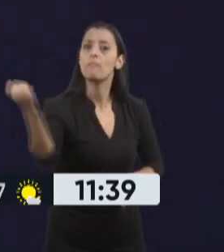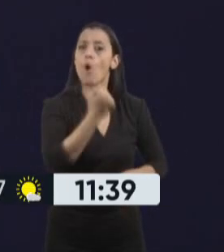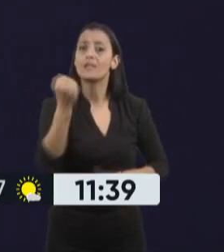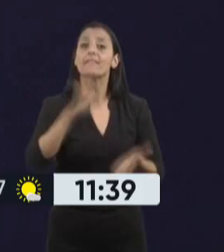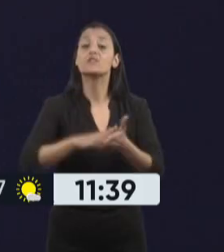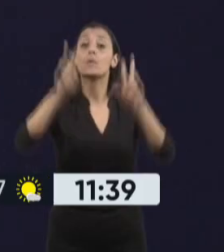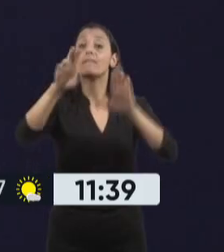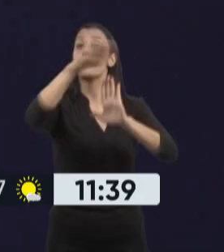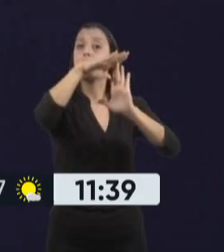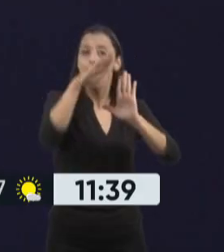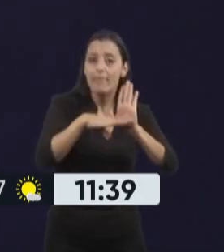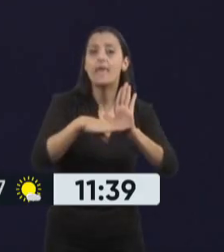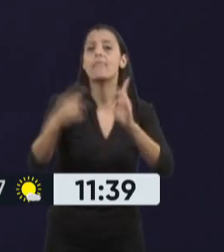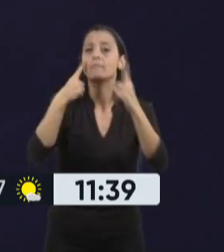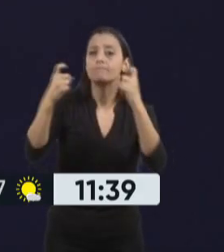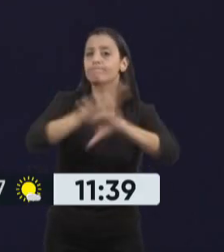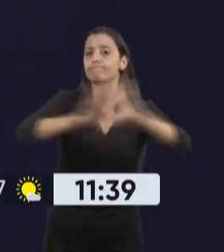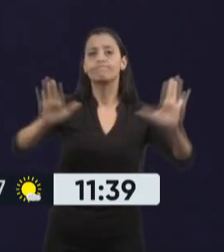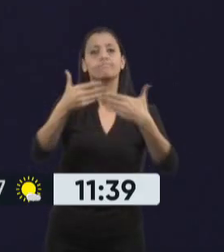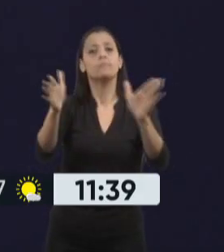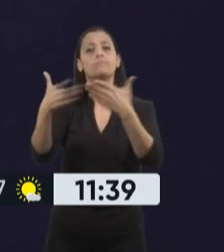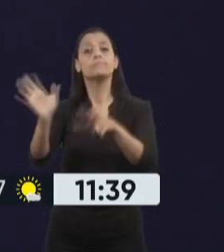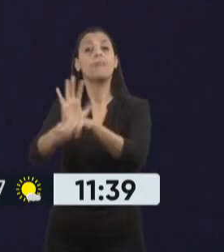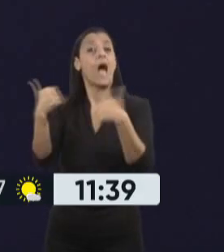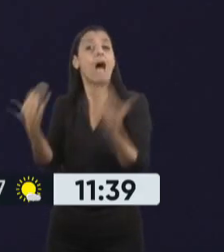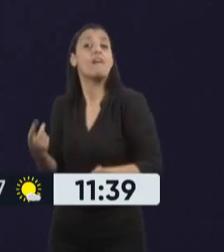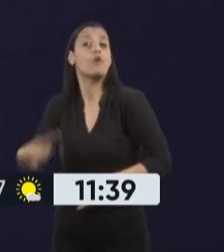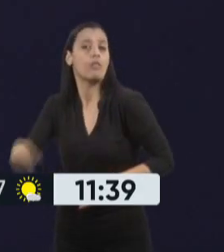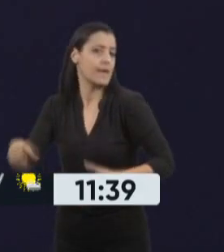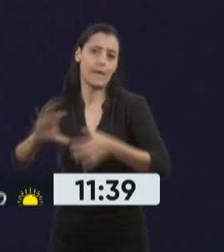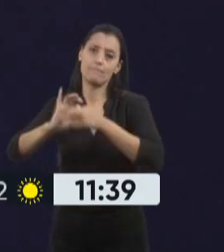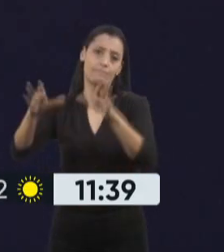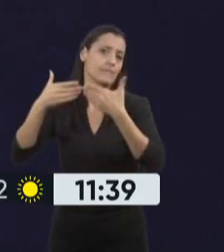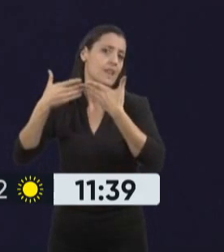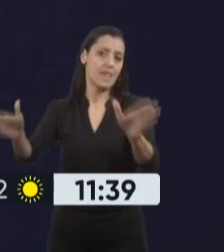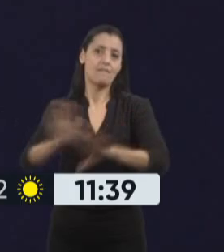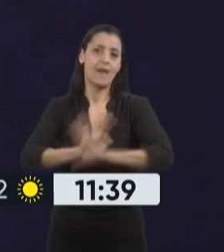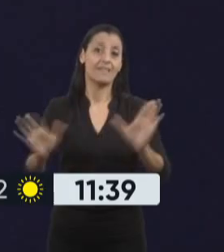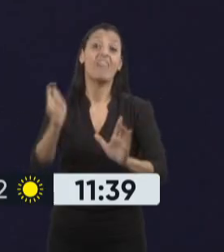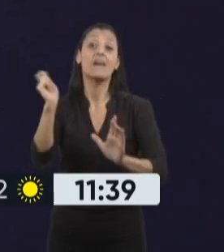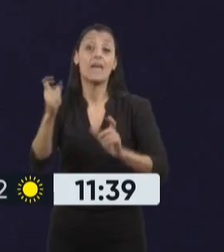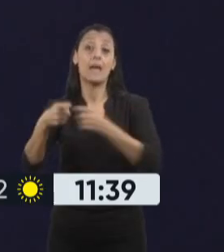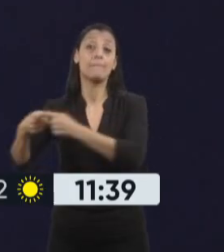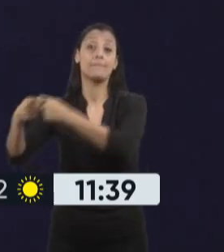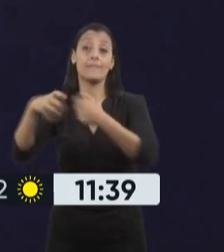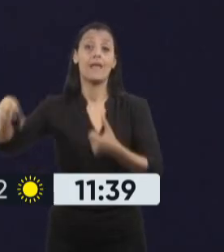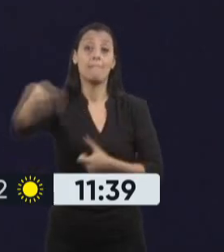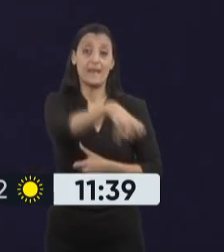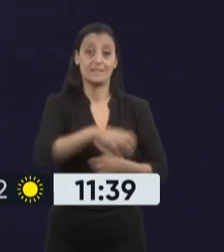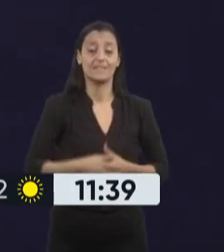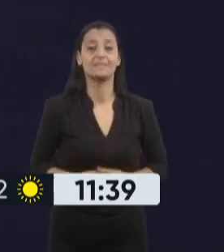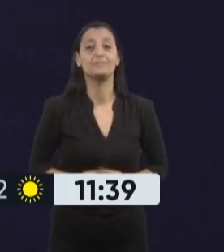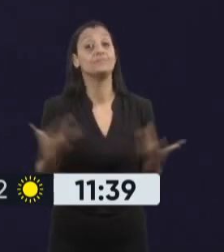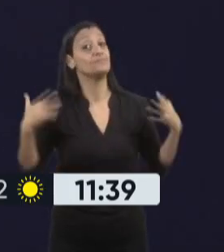medidas desregulatorias siempre en favor de la libertad de empresa. Bueno,